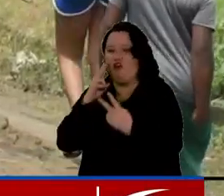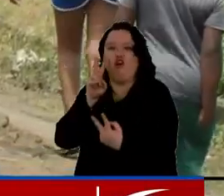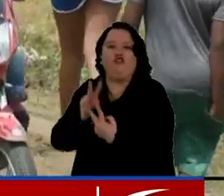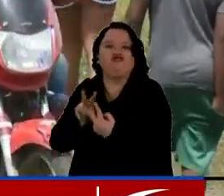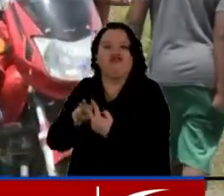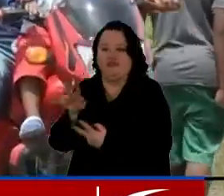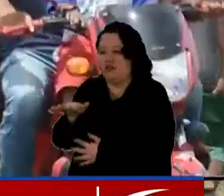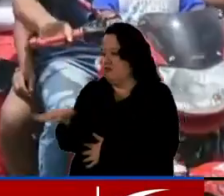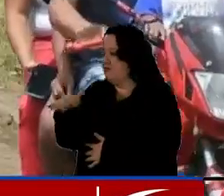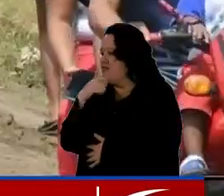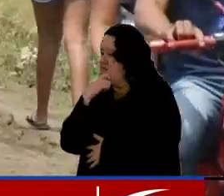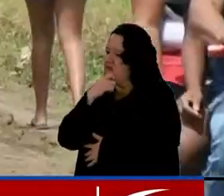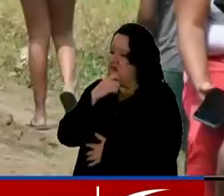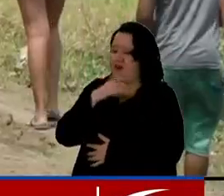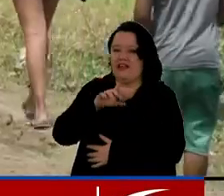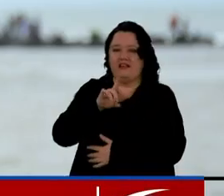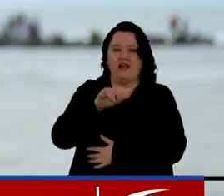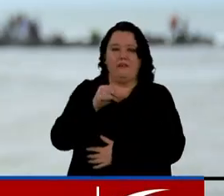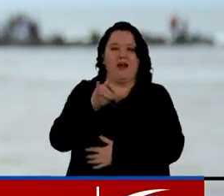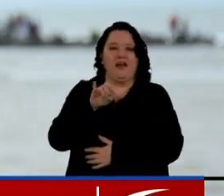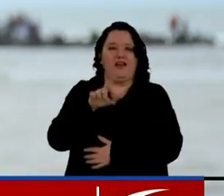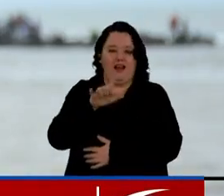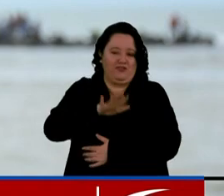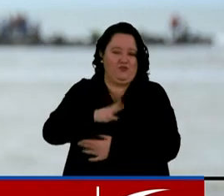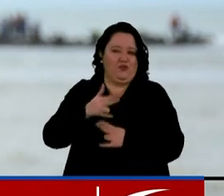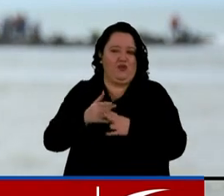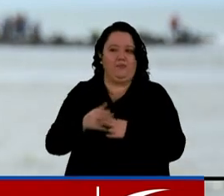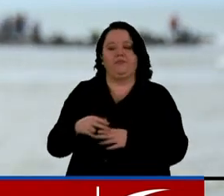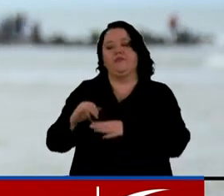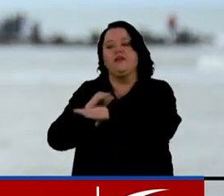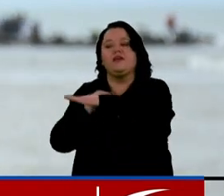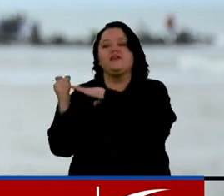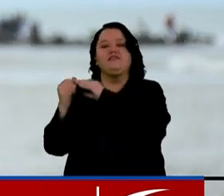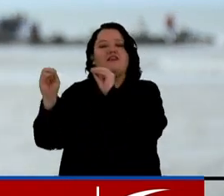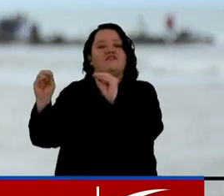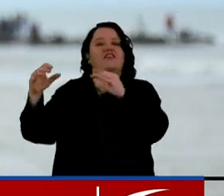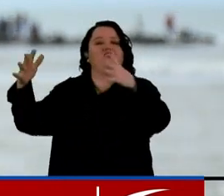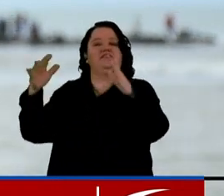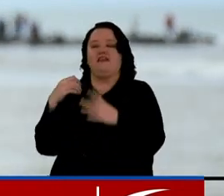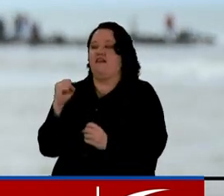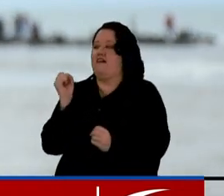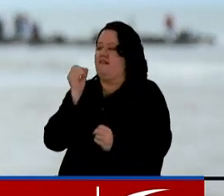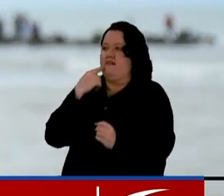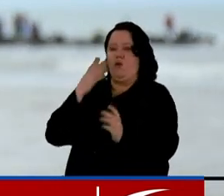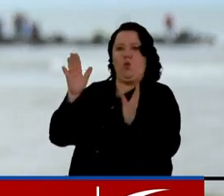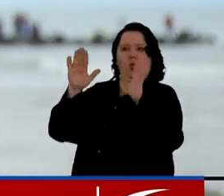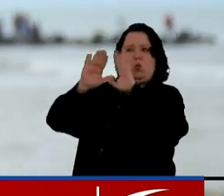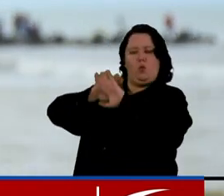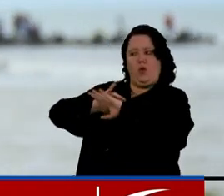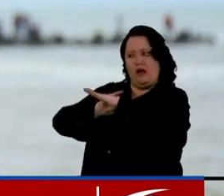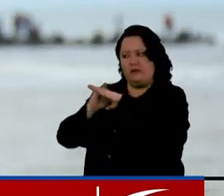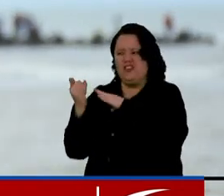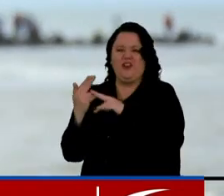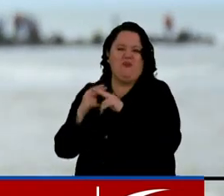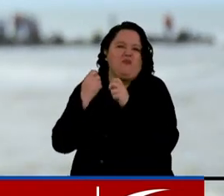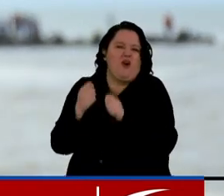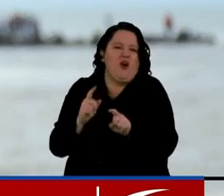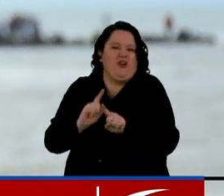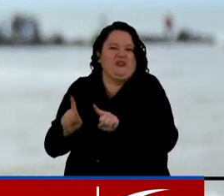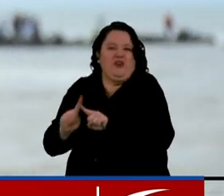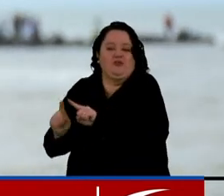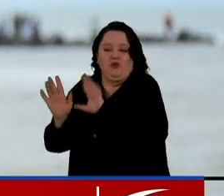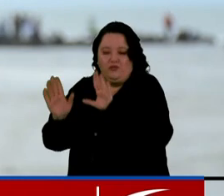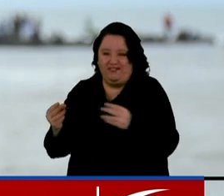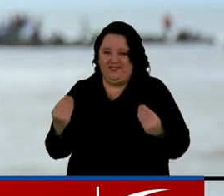un poco más de la historia de Damaquiel. La isla de la fantasía, la isla del encanto, la misteriosa isla, como la han llamado los pobladores